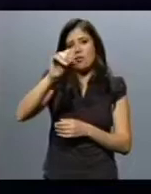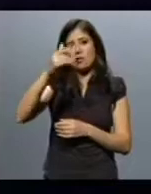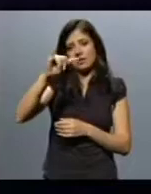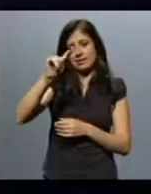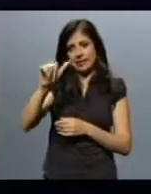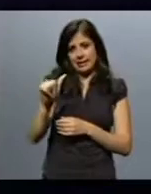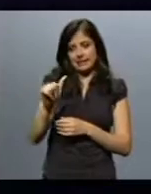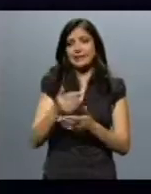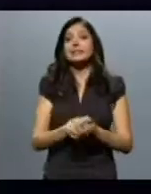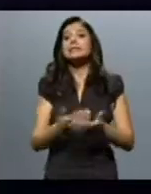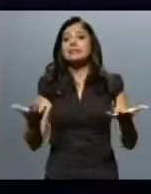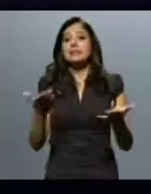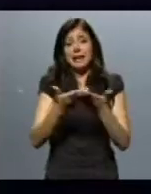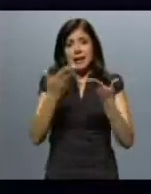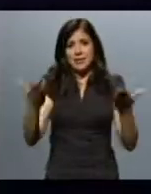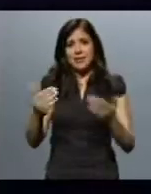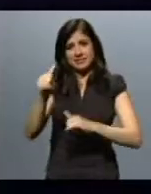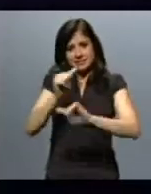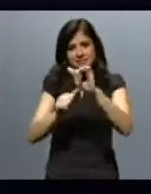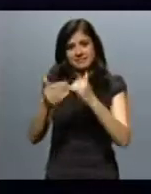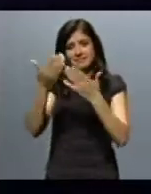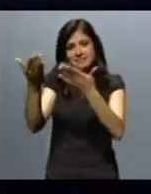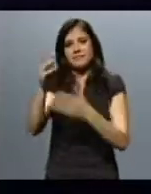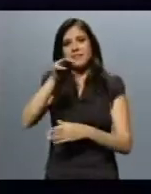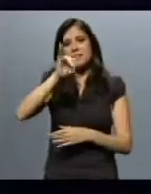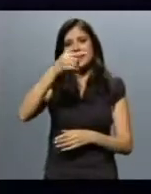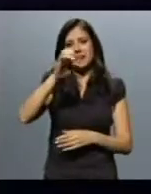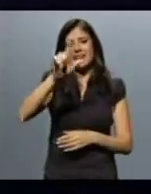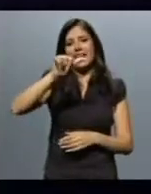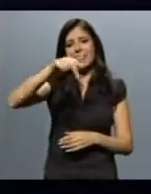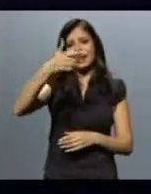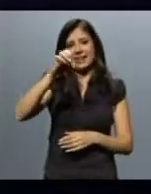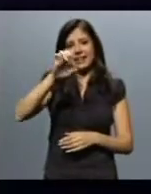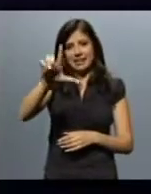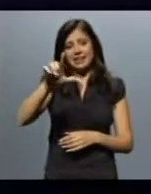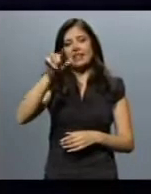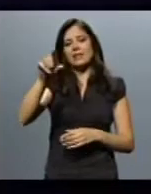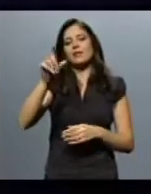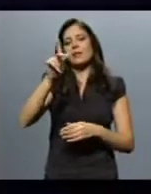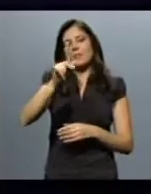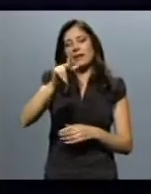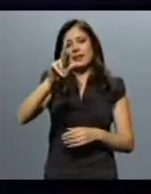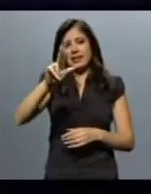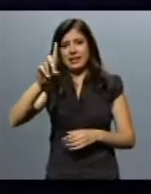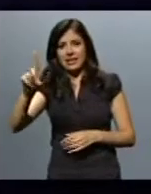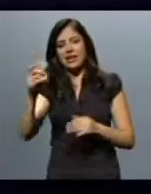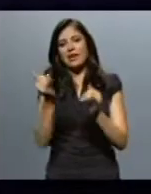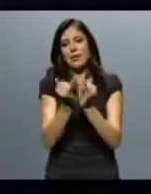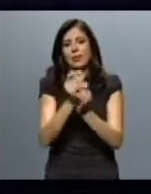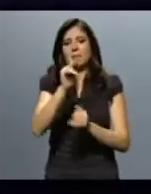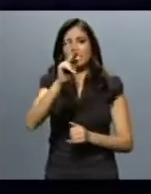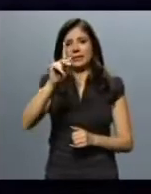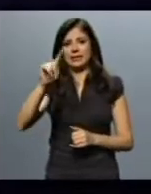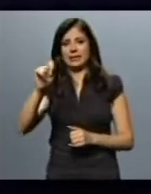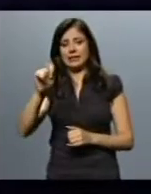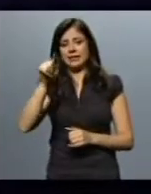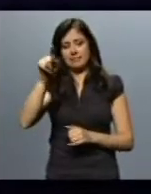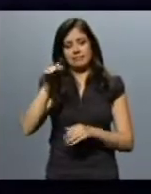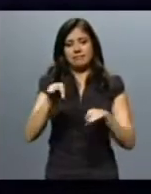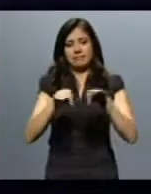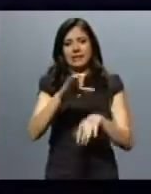Bueno ahora vamos a escuchar a Miguel Ángel Mancera candidato común de los partidos de la Revolución democrática del trabajo